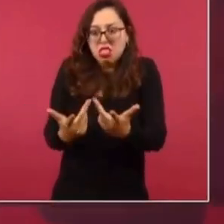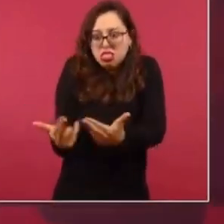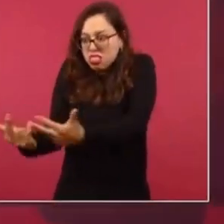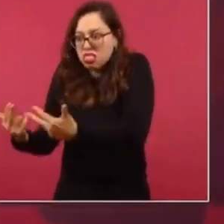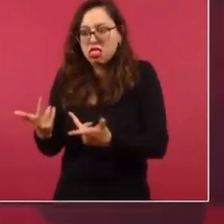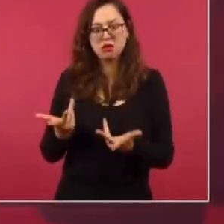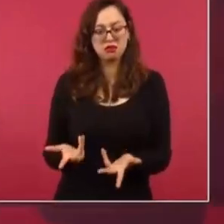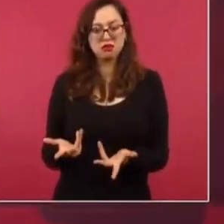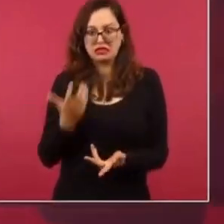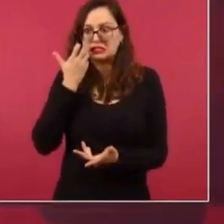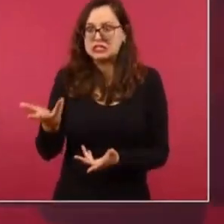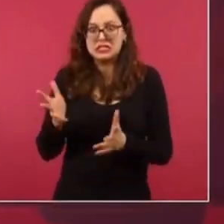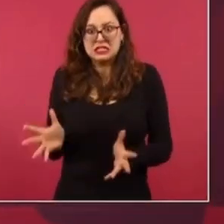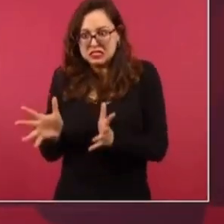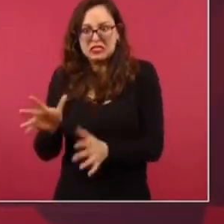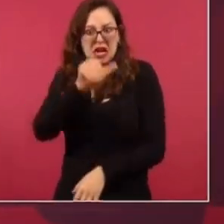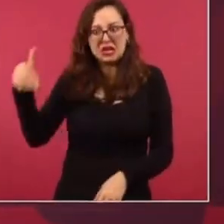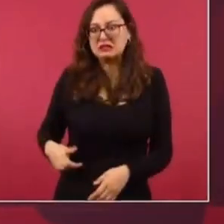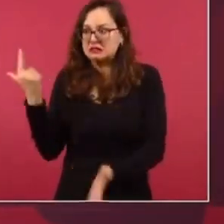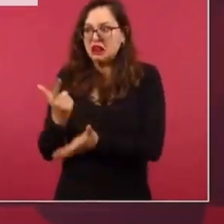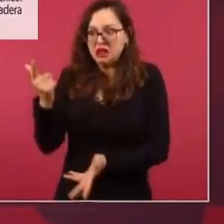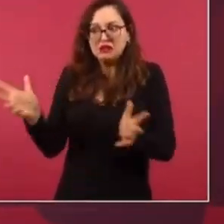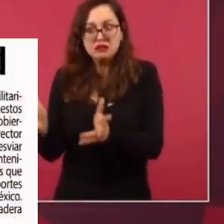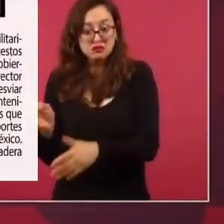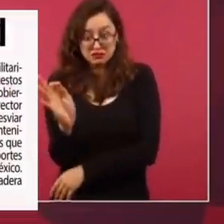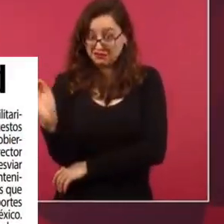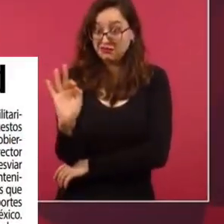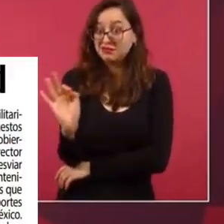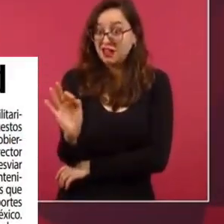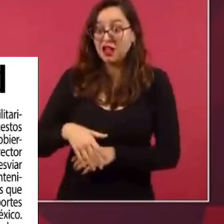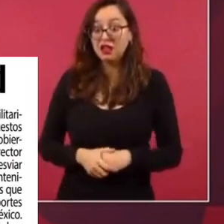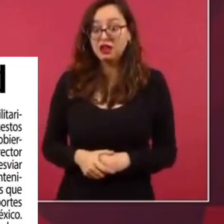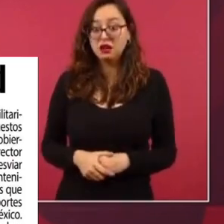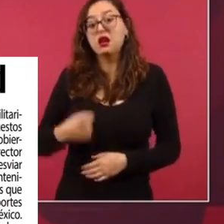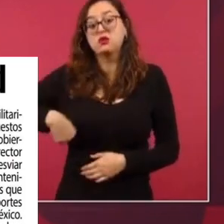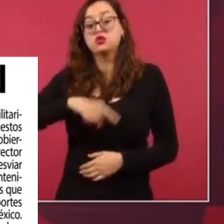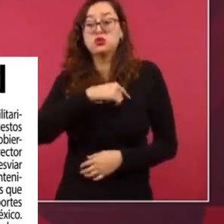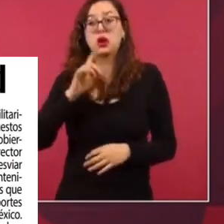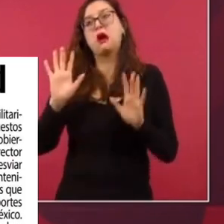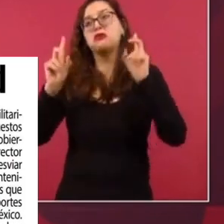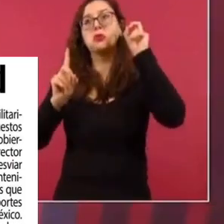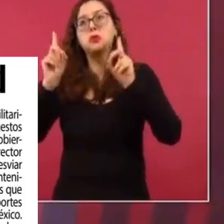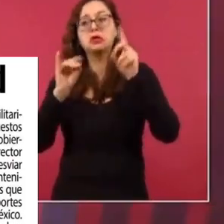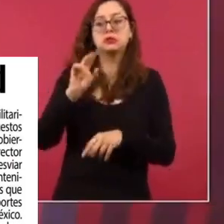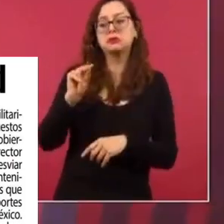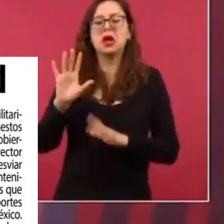quieran es que suceda una desgracia mayor? ¿No lo vamos a evitar?